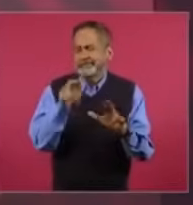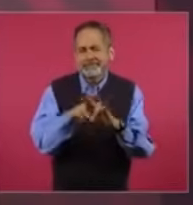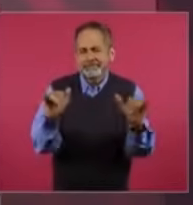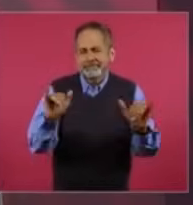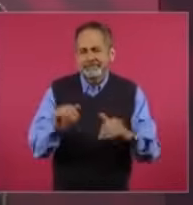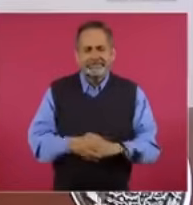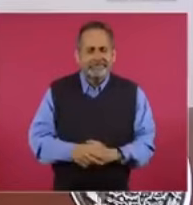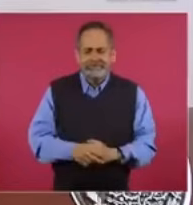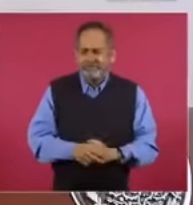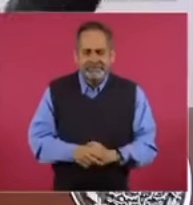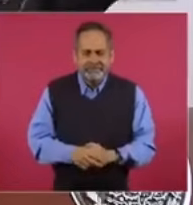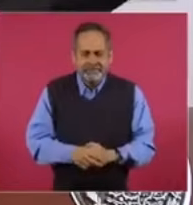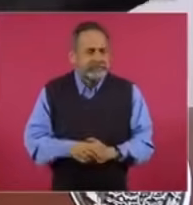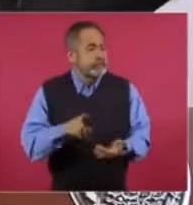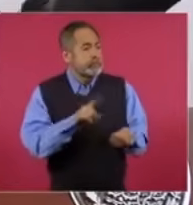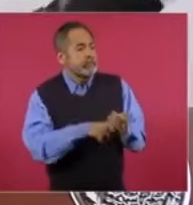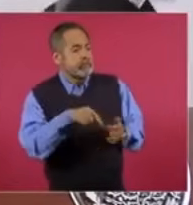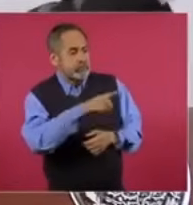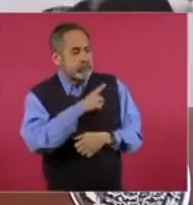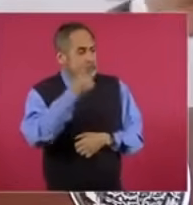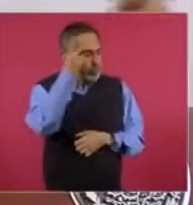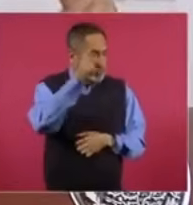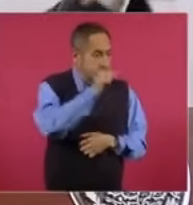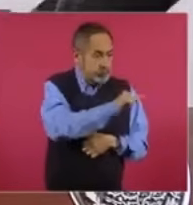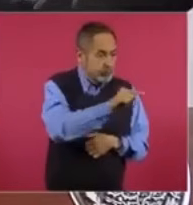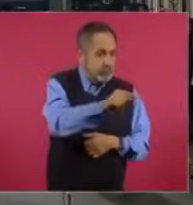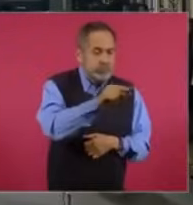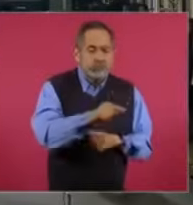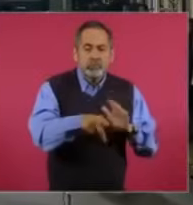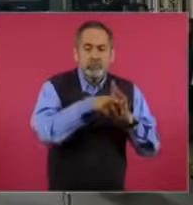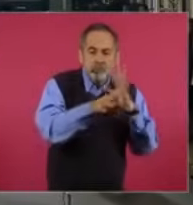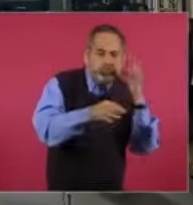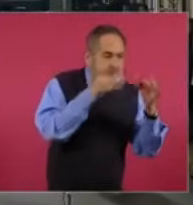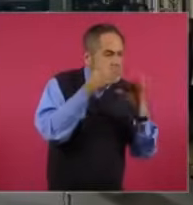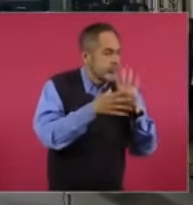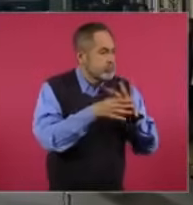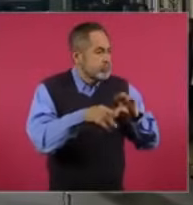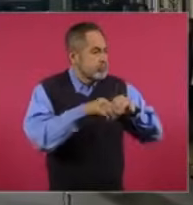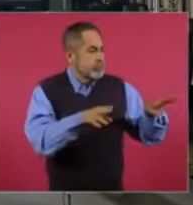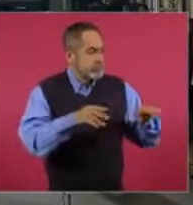a dueños de medios de comunicación.